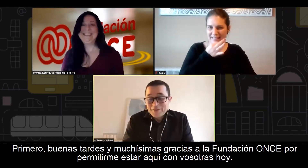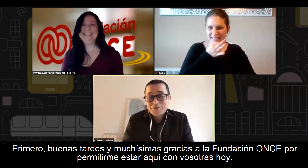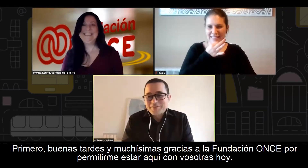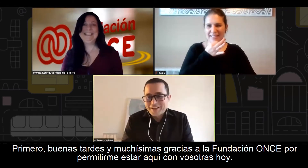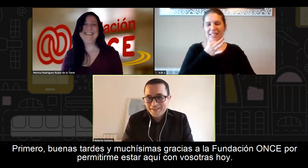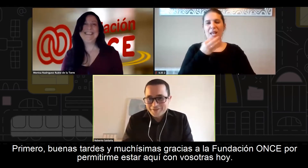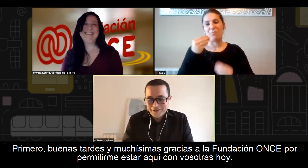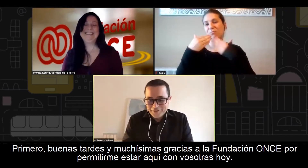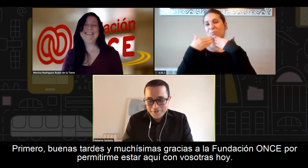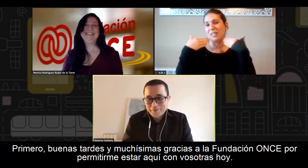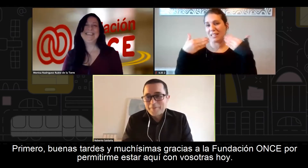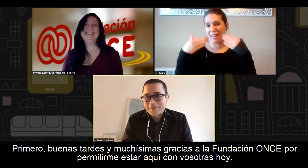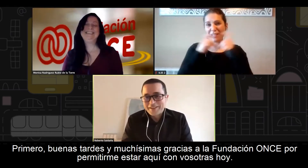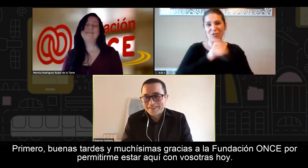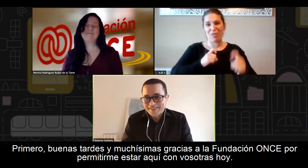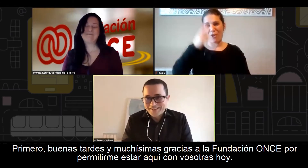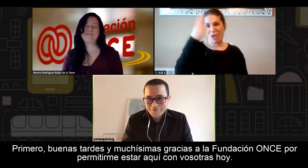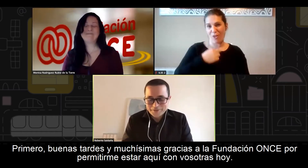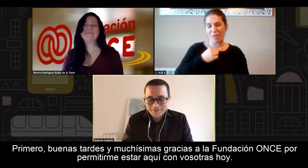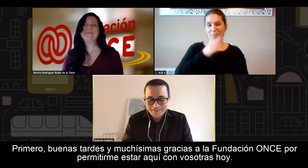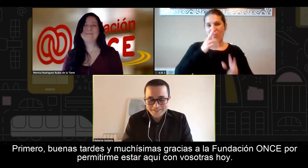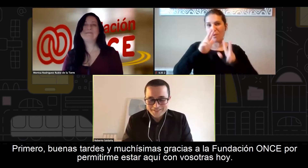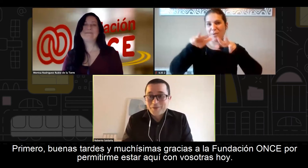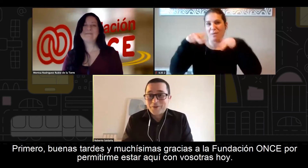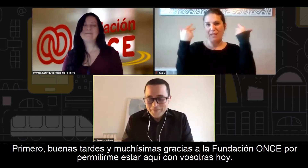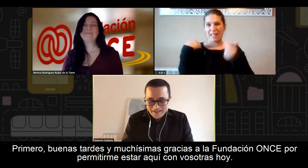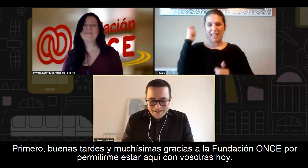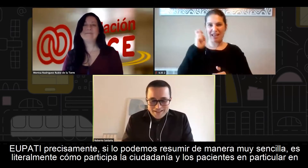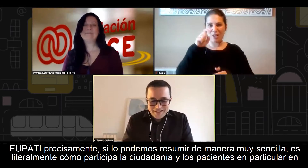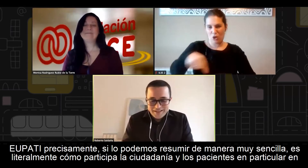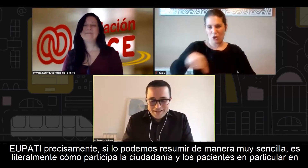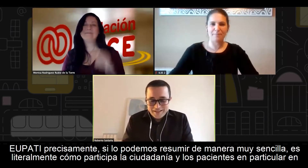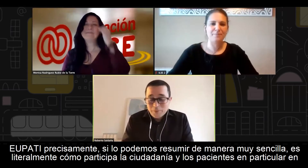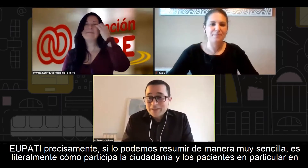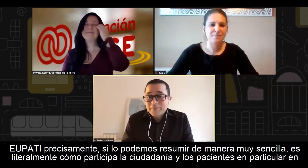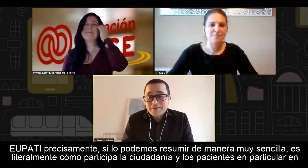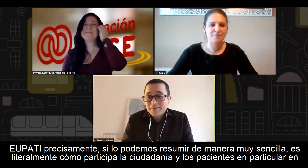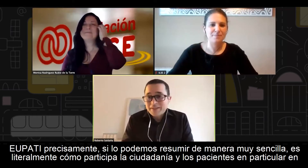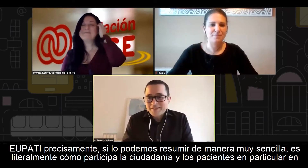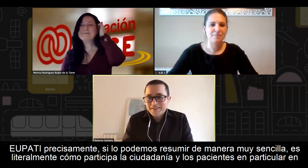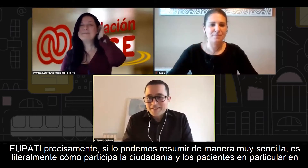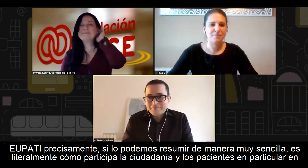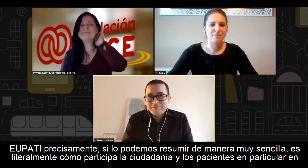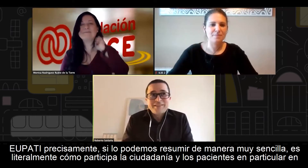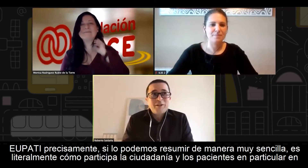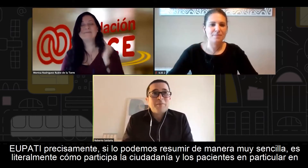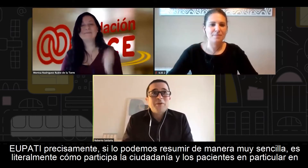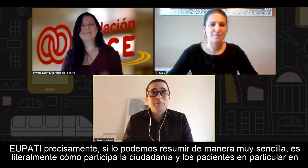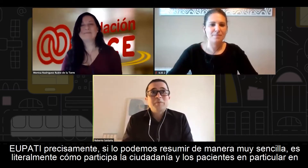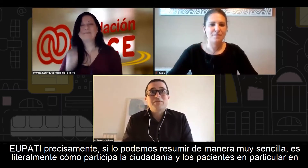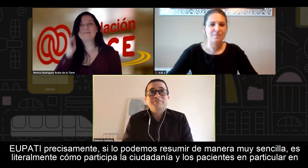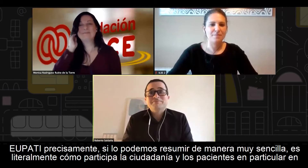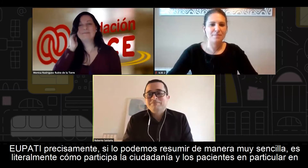y muchísimas gracias a la Fundación 11 por permitirme estar aquí con vosotras hoy. Eupati precisamente, si lo podemos